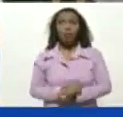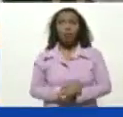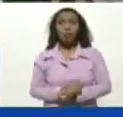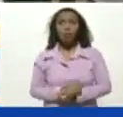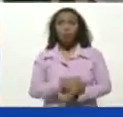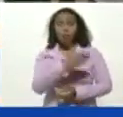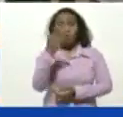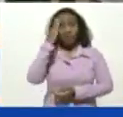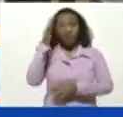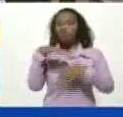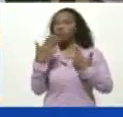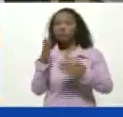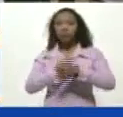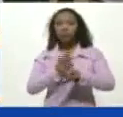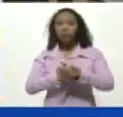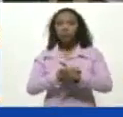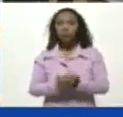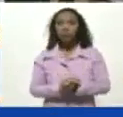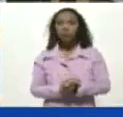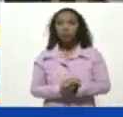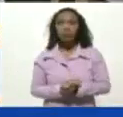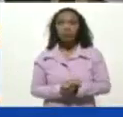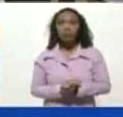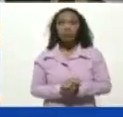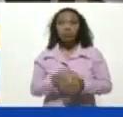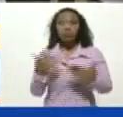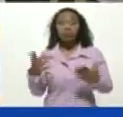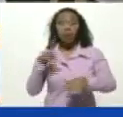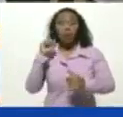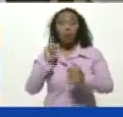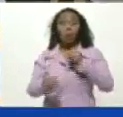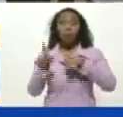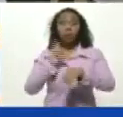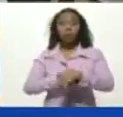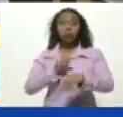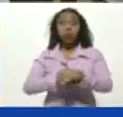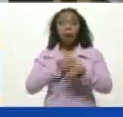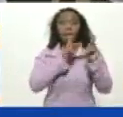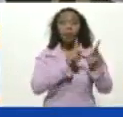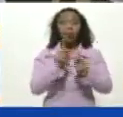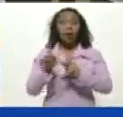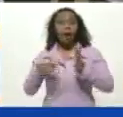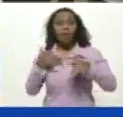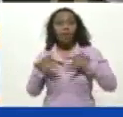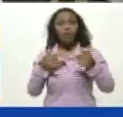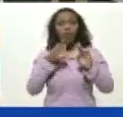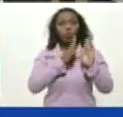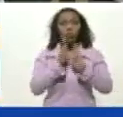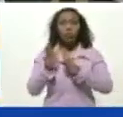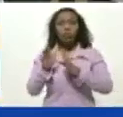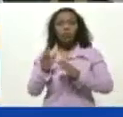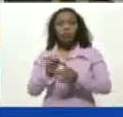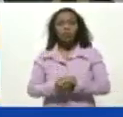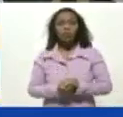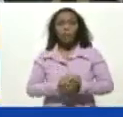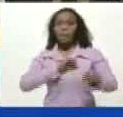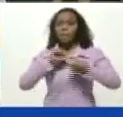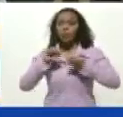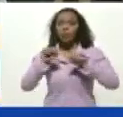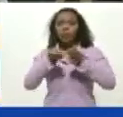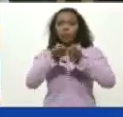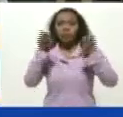¿Ustedes saben qué pasó? Que a última hora los organizadores del evento movieron la